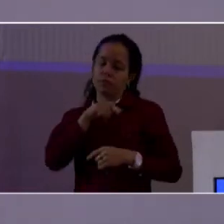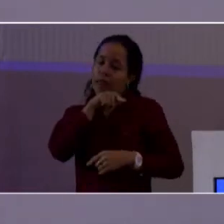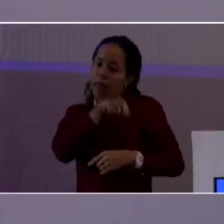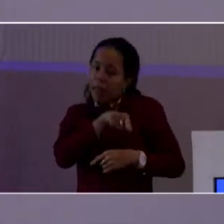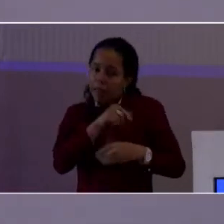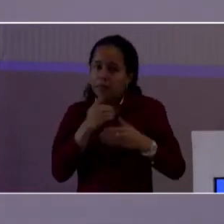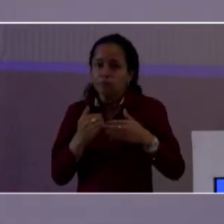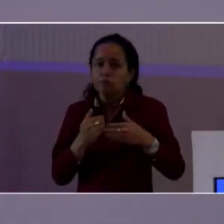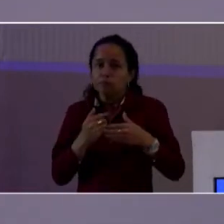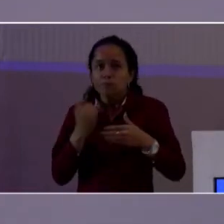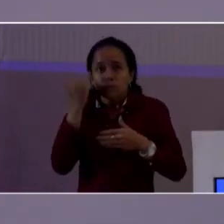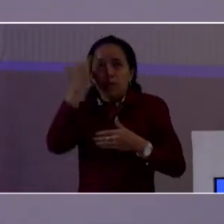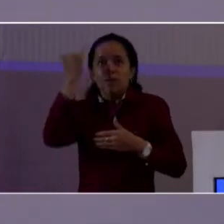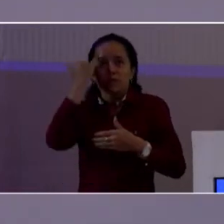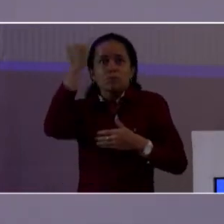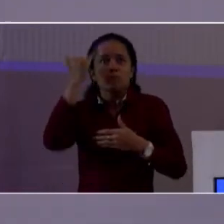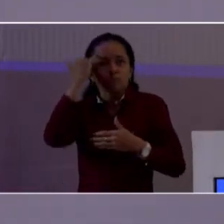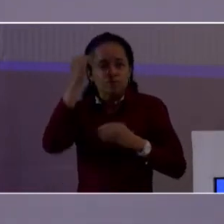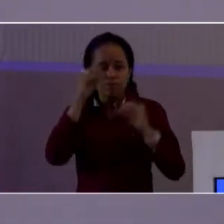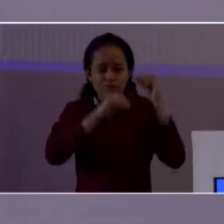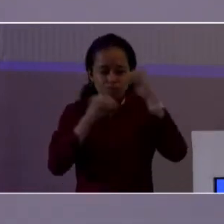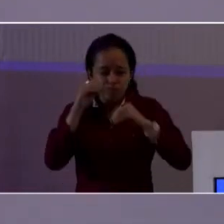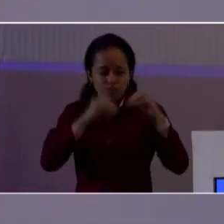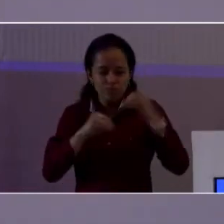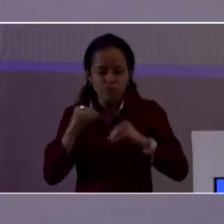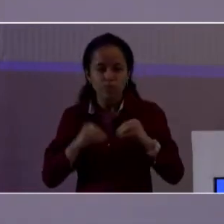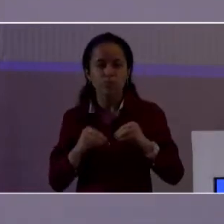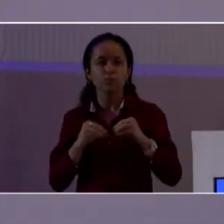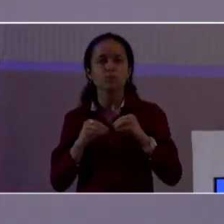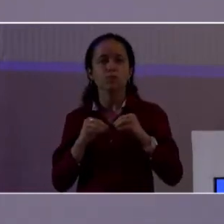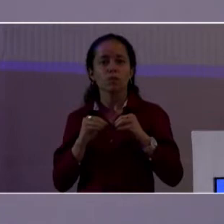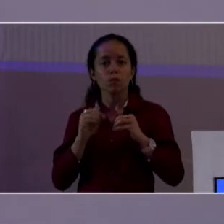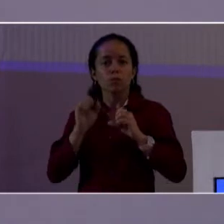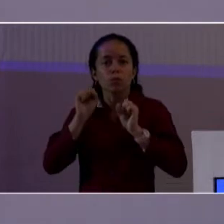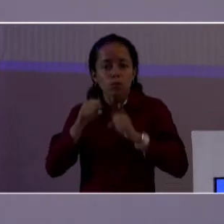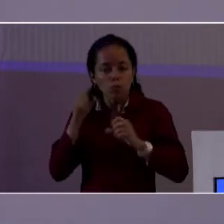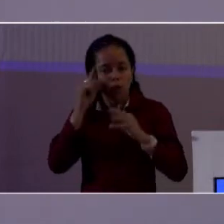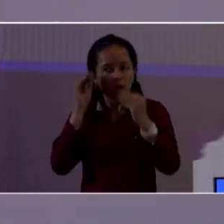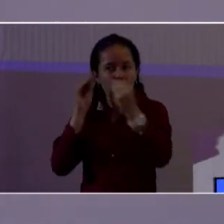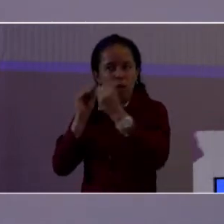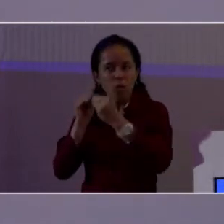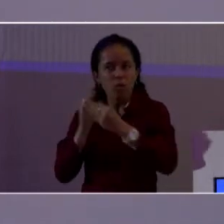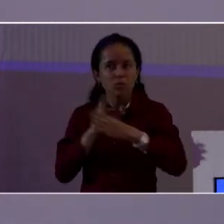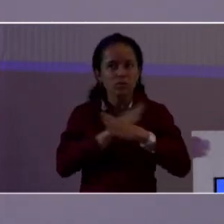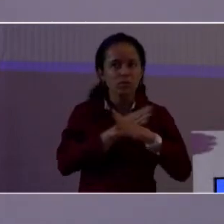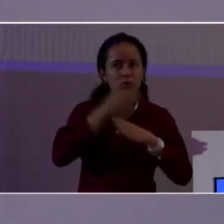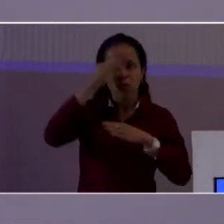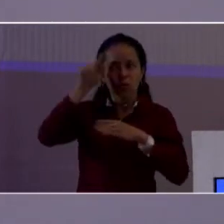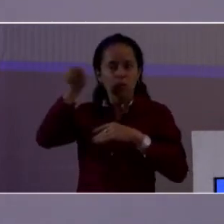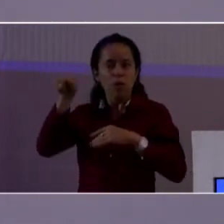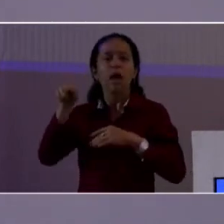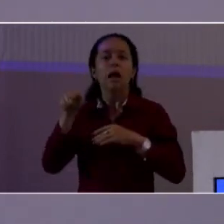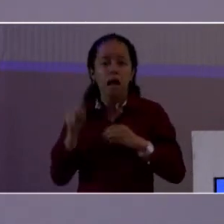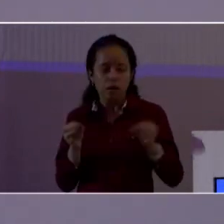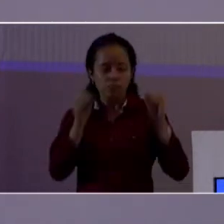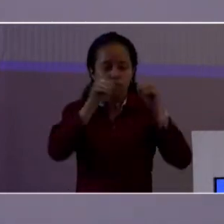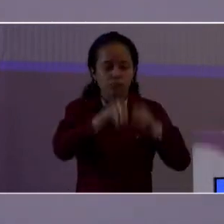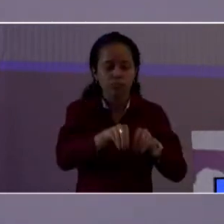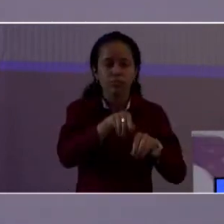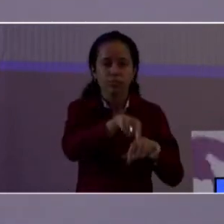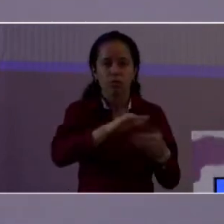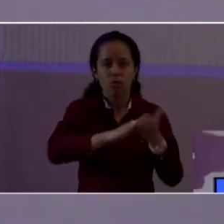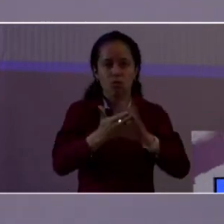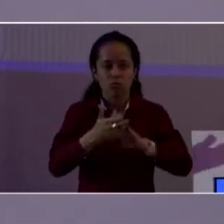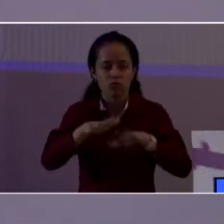proceso de reincorporación y en el marco de la implementación del acuerdo también han llegado por parte de los territorios, en